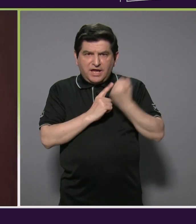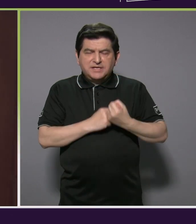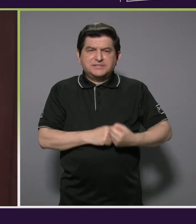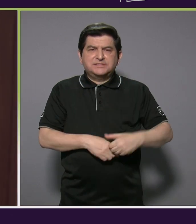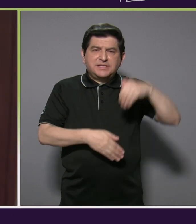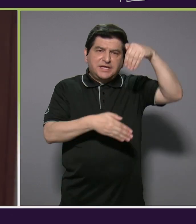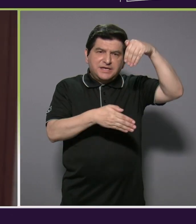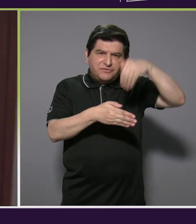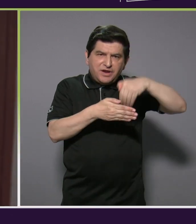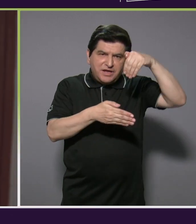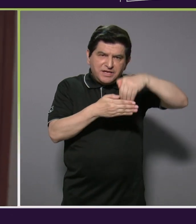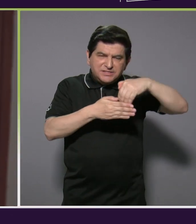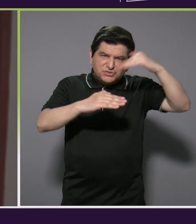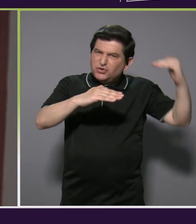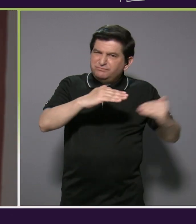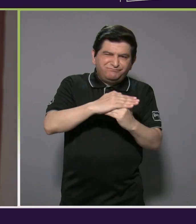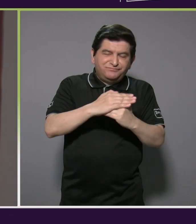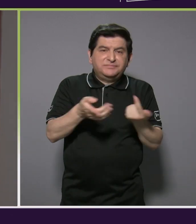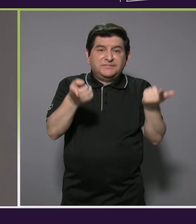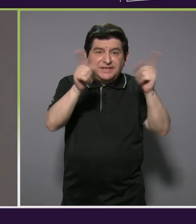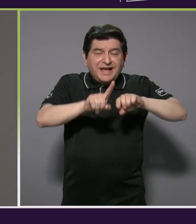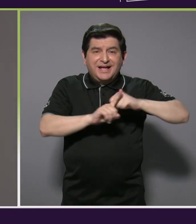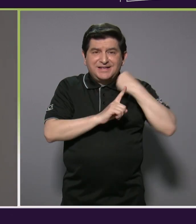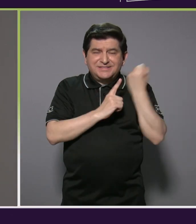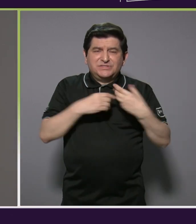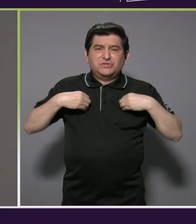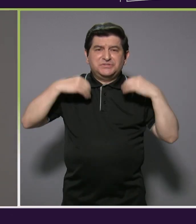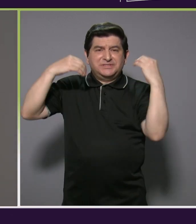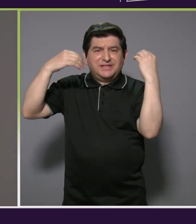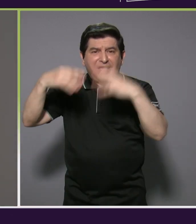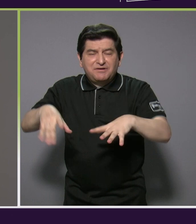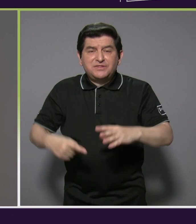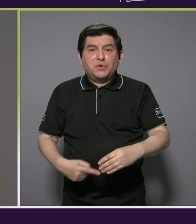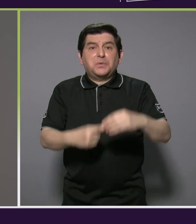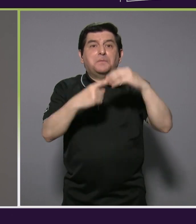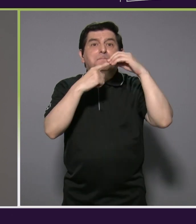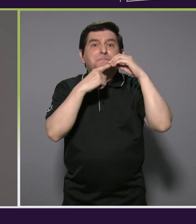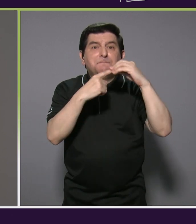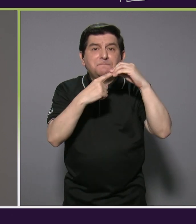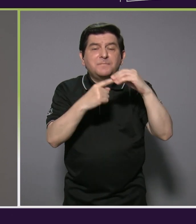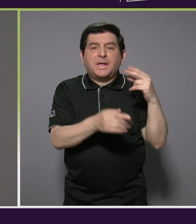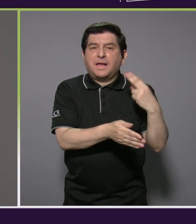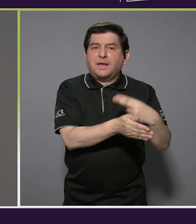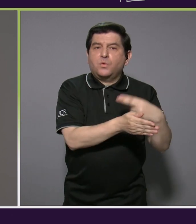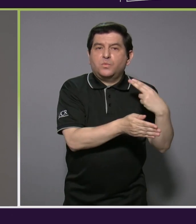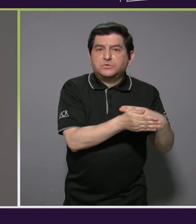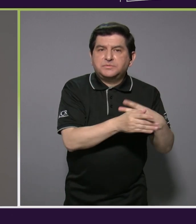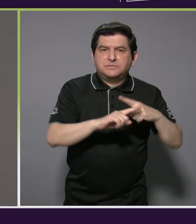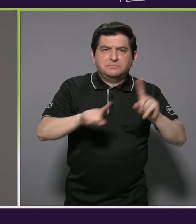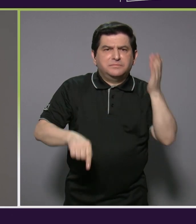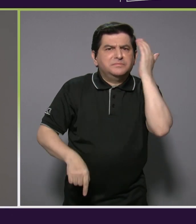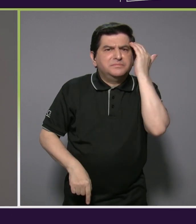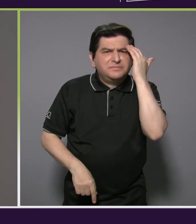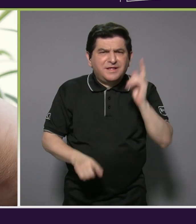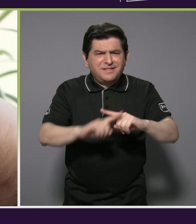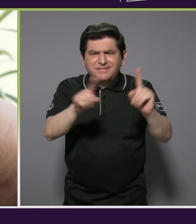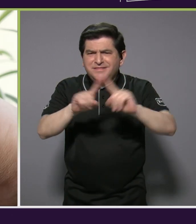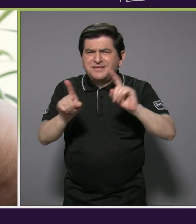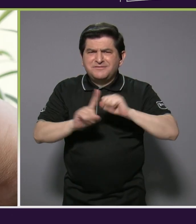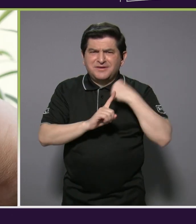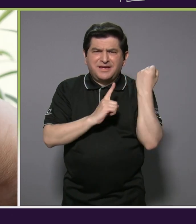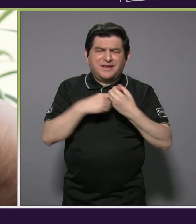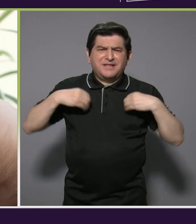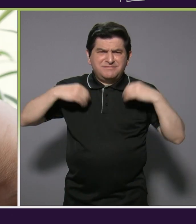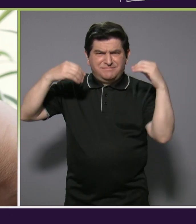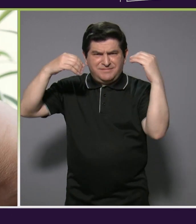subregistro porque lo que nos ingresan son casos de situaciones de abandono principalmente en hospitales, pero sabemos que hay muchas situaciones de abandono